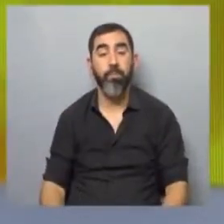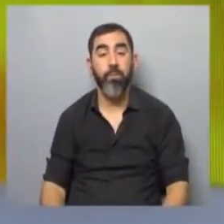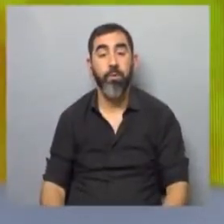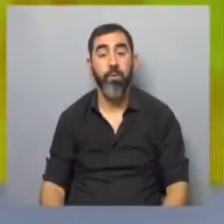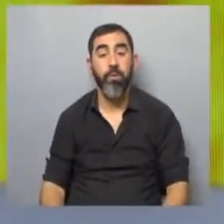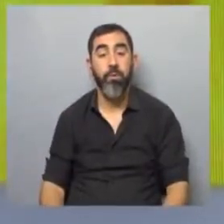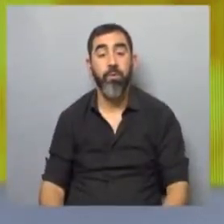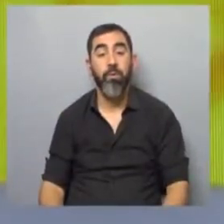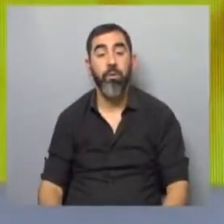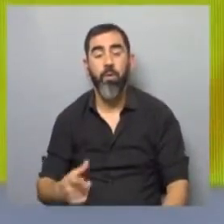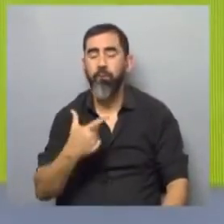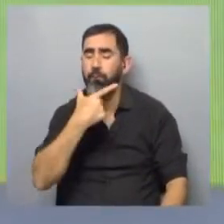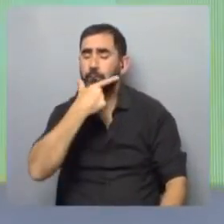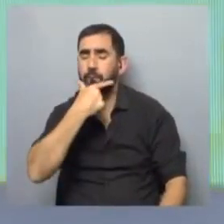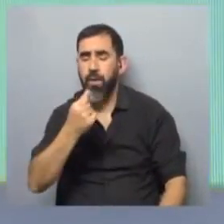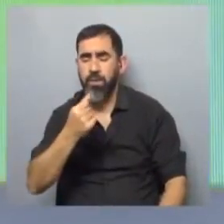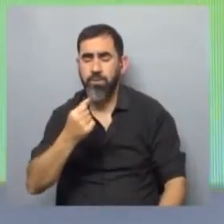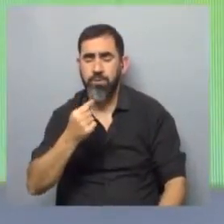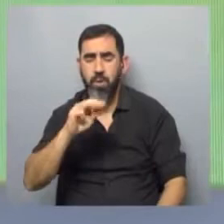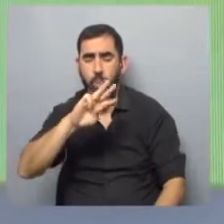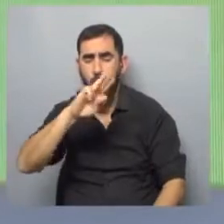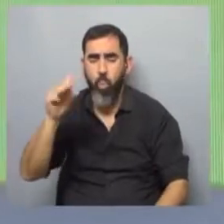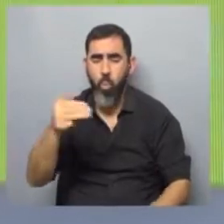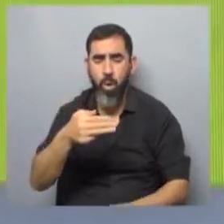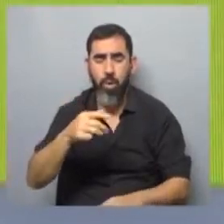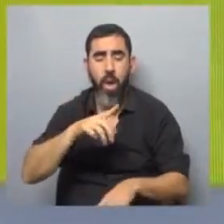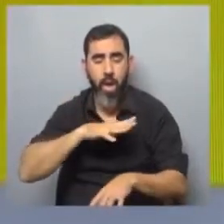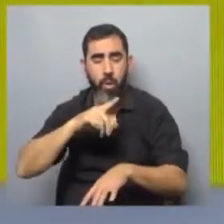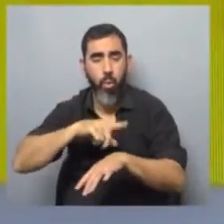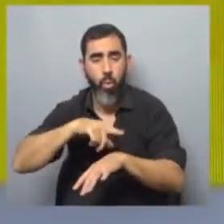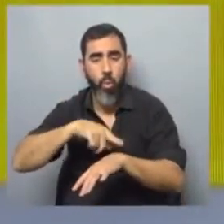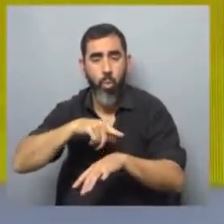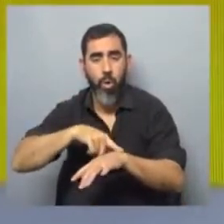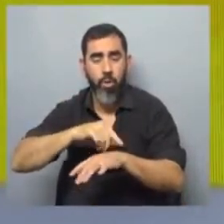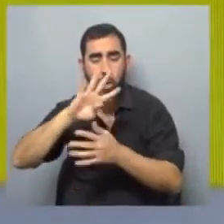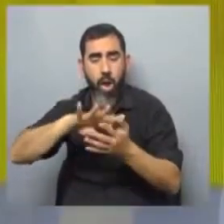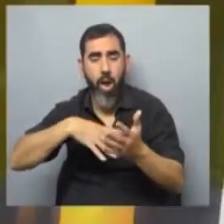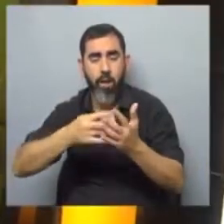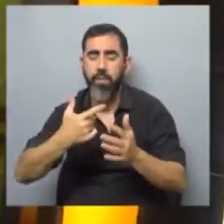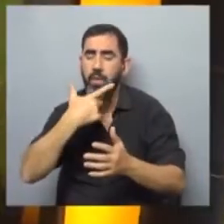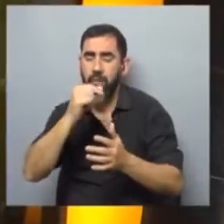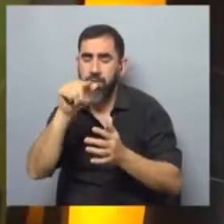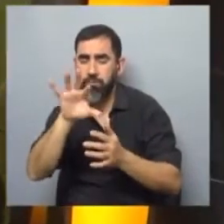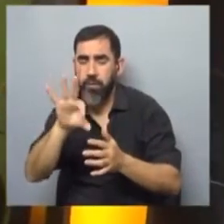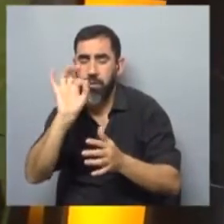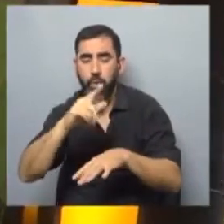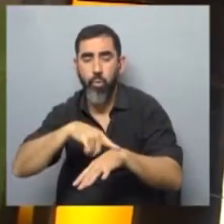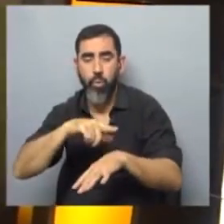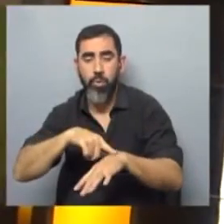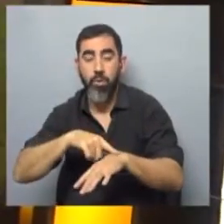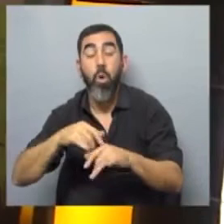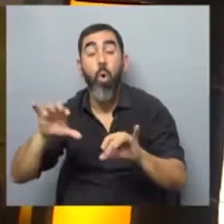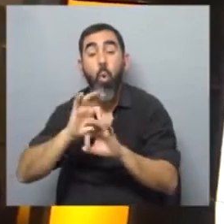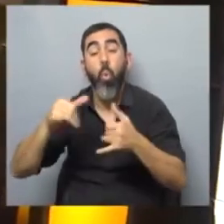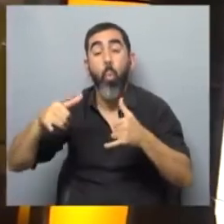agendas.hc.edu.uy. Allí es muy sencillo, es muy amigable la web, hay un horario y como un calendario para completar, y por